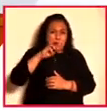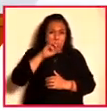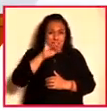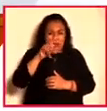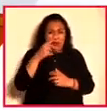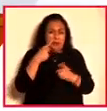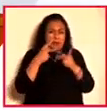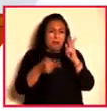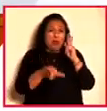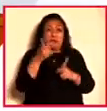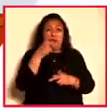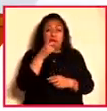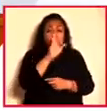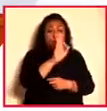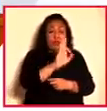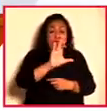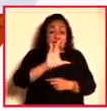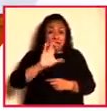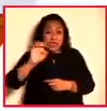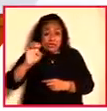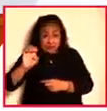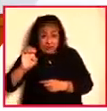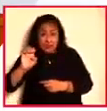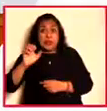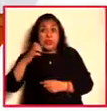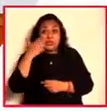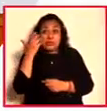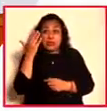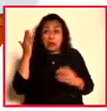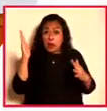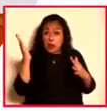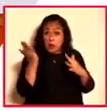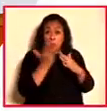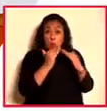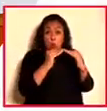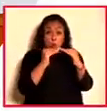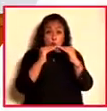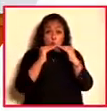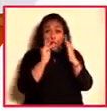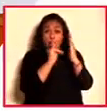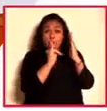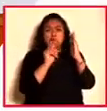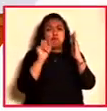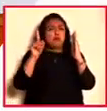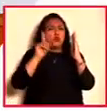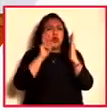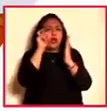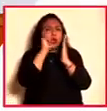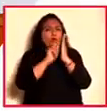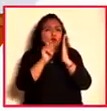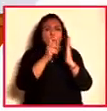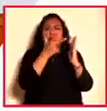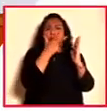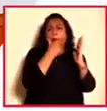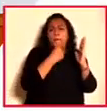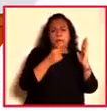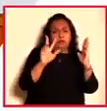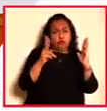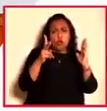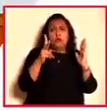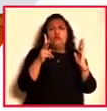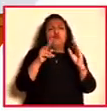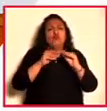que si el Fondo de Cultura Económica buscara equidad en su catálogo, las mismas autoras que autores, al ritmo de publicación que